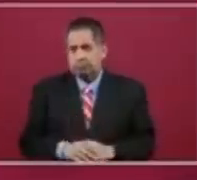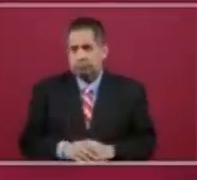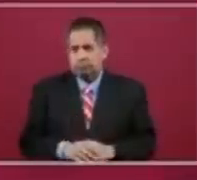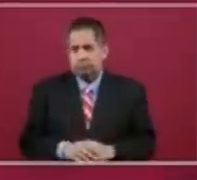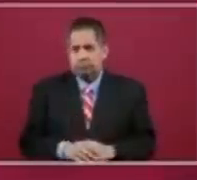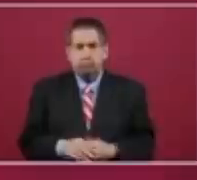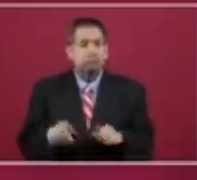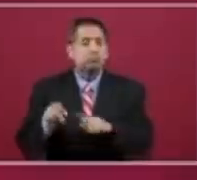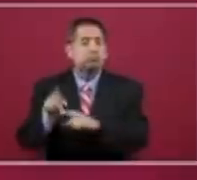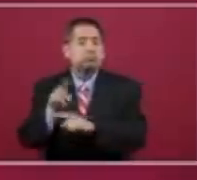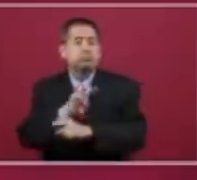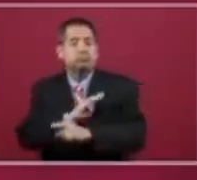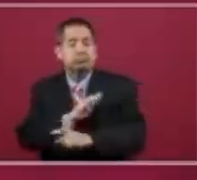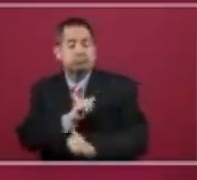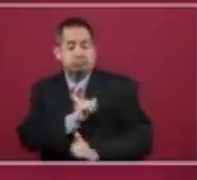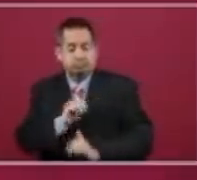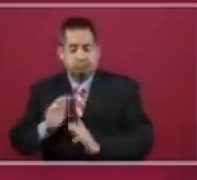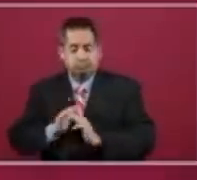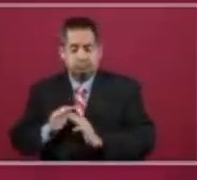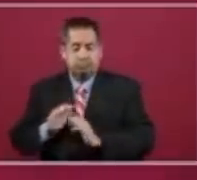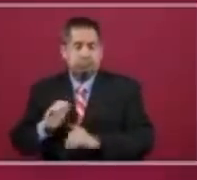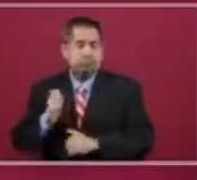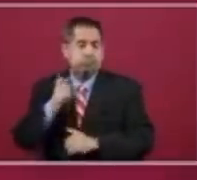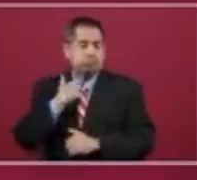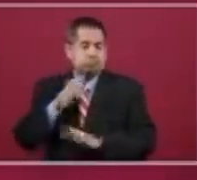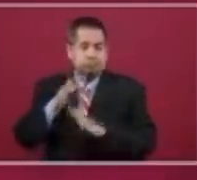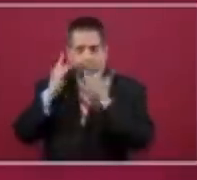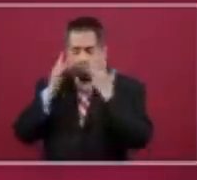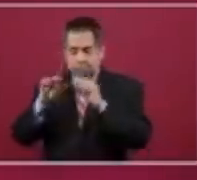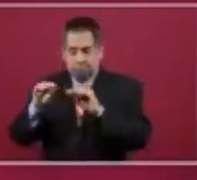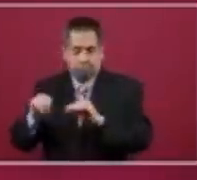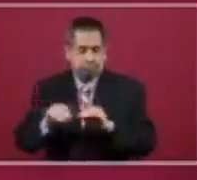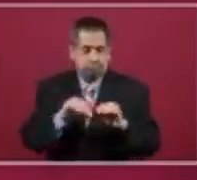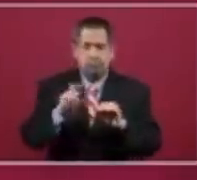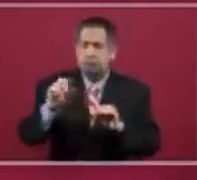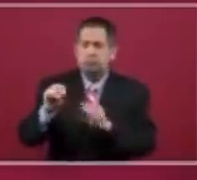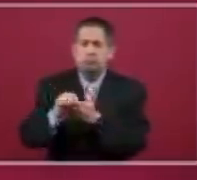retirado o en activo.